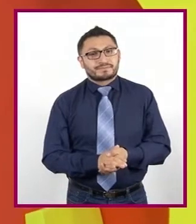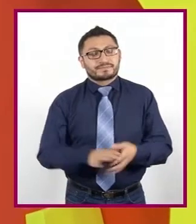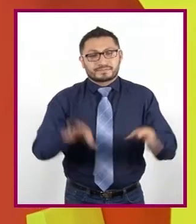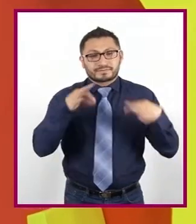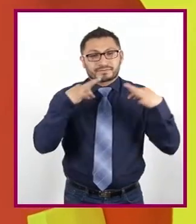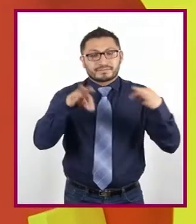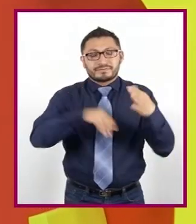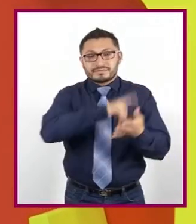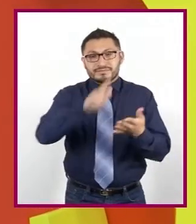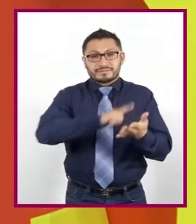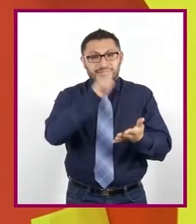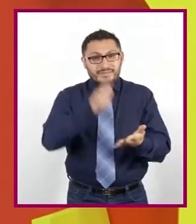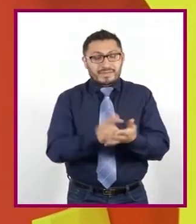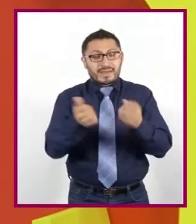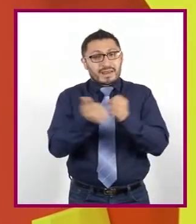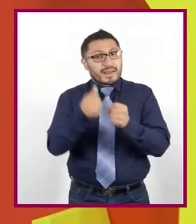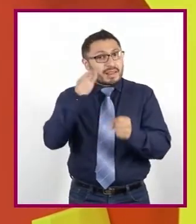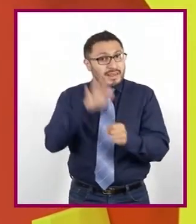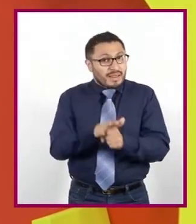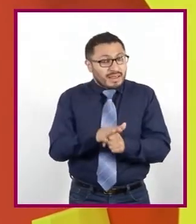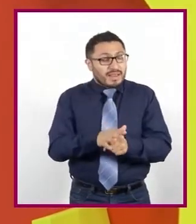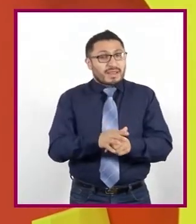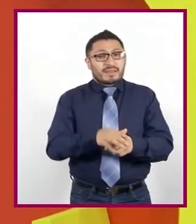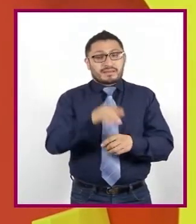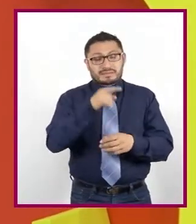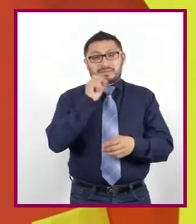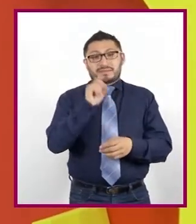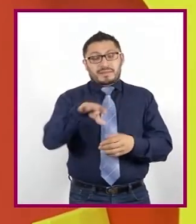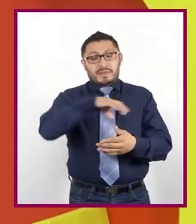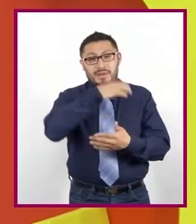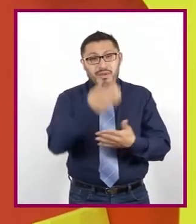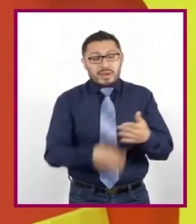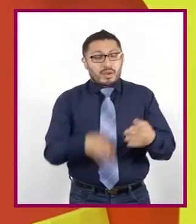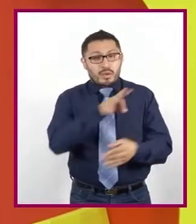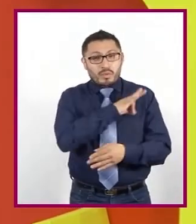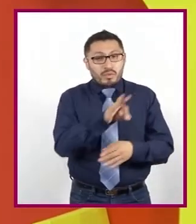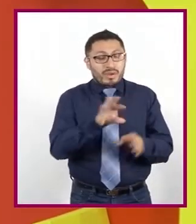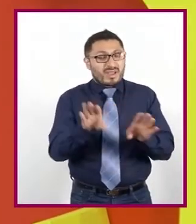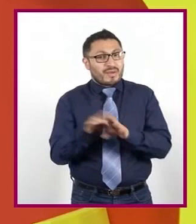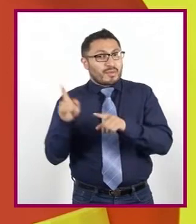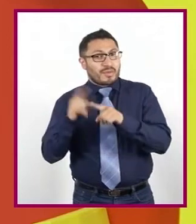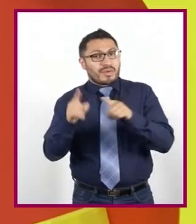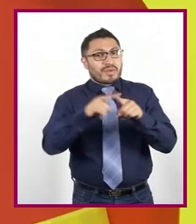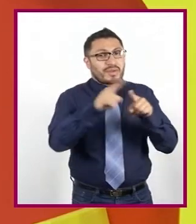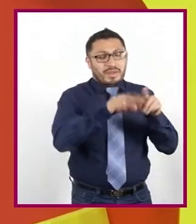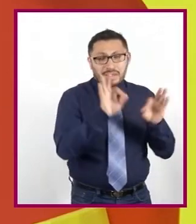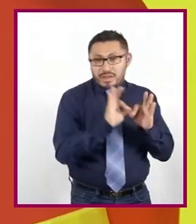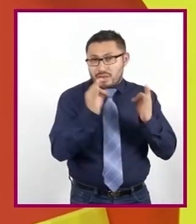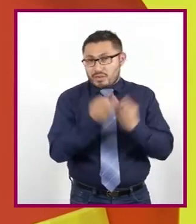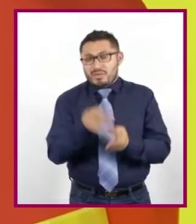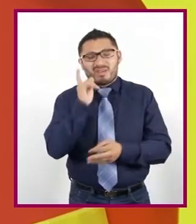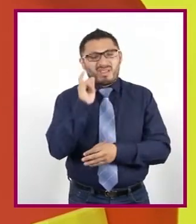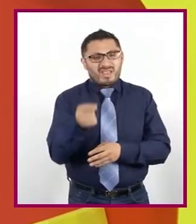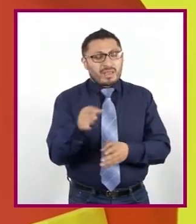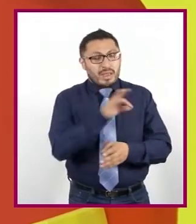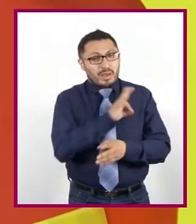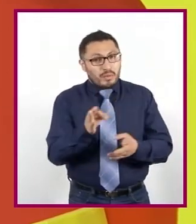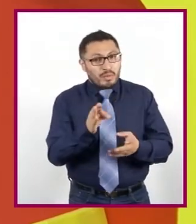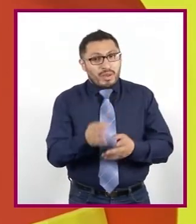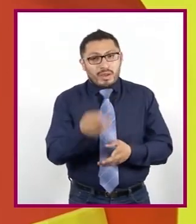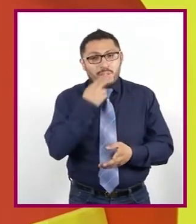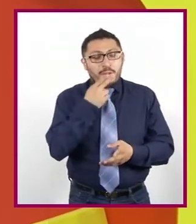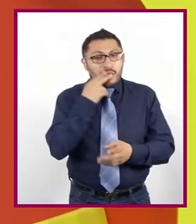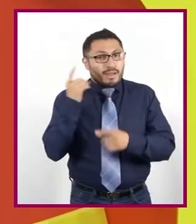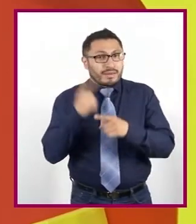documentos legales y administrativos, entre ellos los contratos, pueden ser de diferente formato, es decir, que pueden